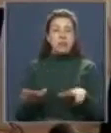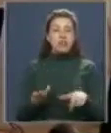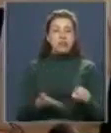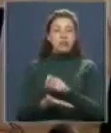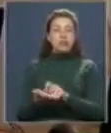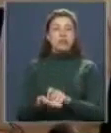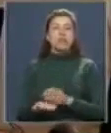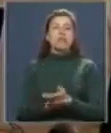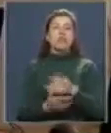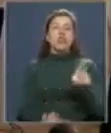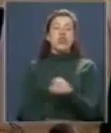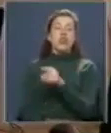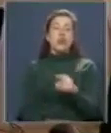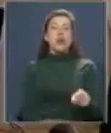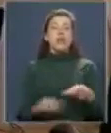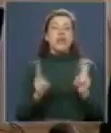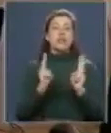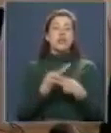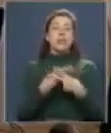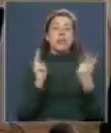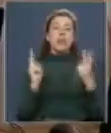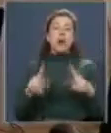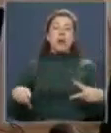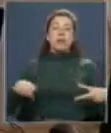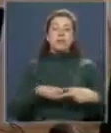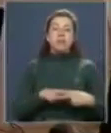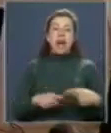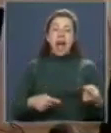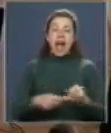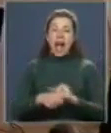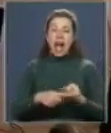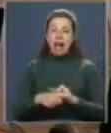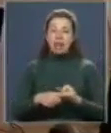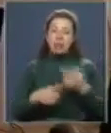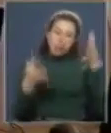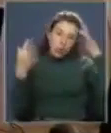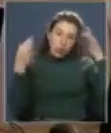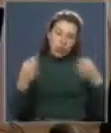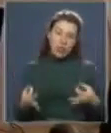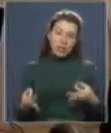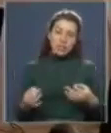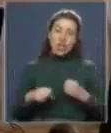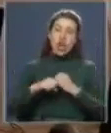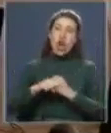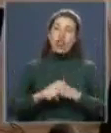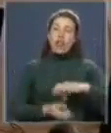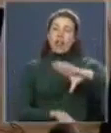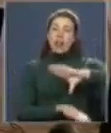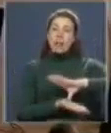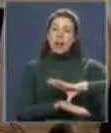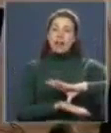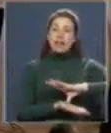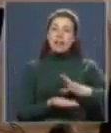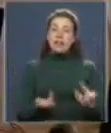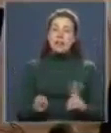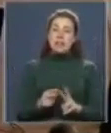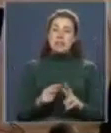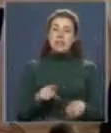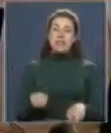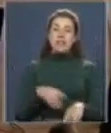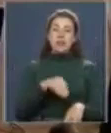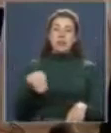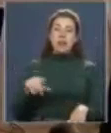de nulidad de derecho público para frenar los abusos y las decisiones antipatrióticas que se estaban tomando con el